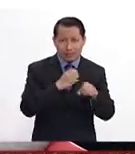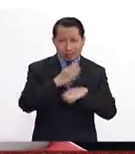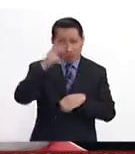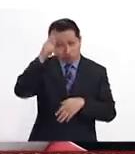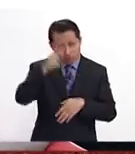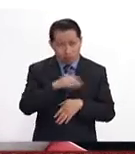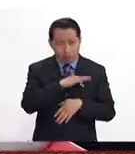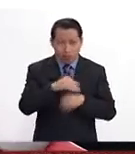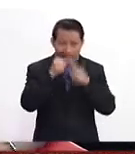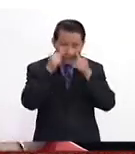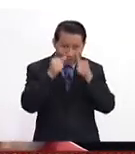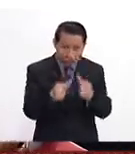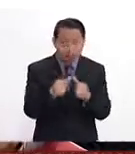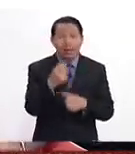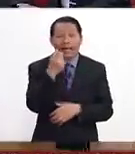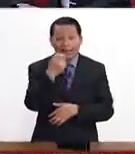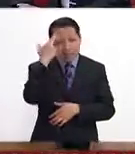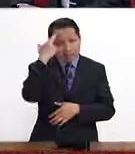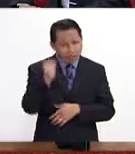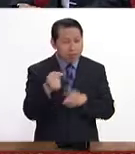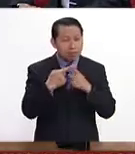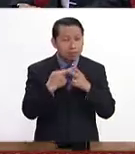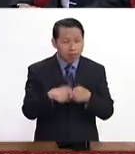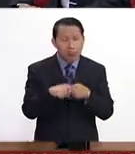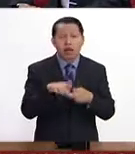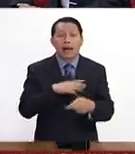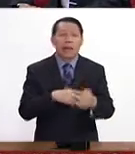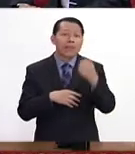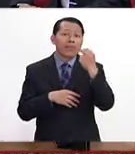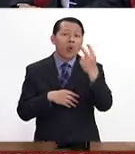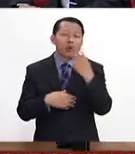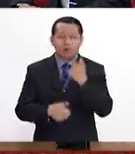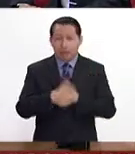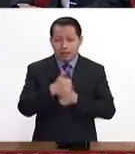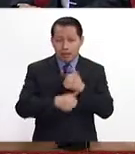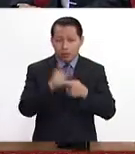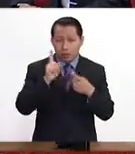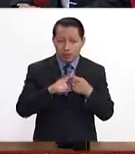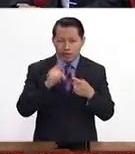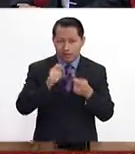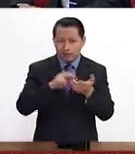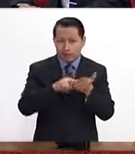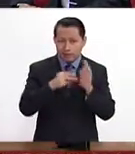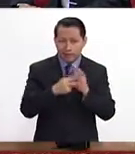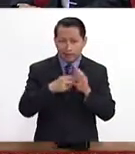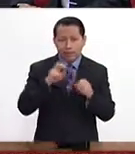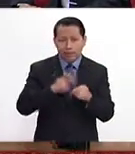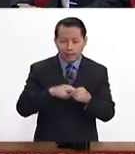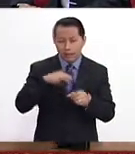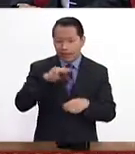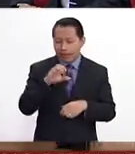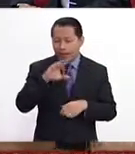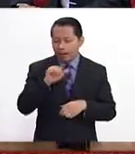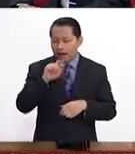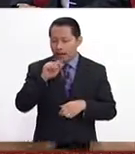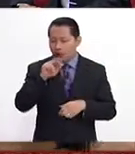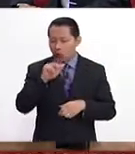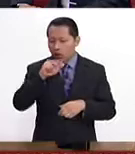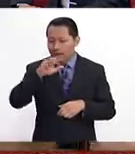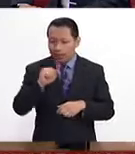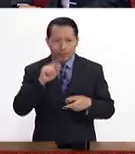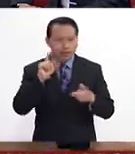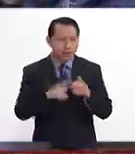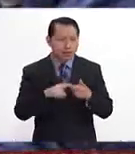hidalgo por esa razón iniciamos con dos carreras una que se llama ingeniería en mecatrónica y la otra es